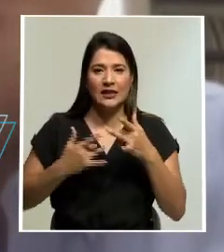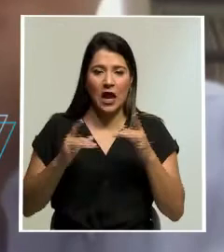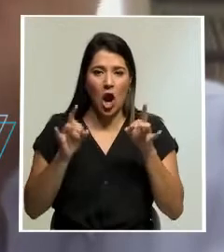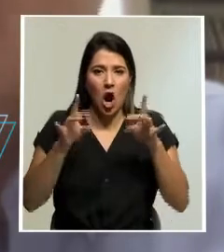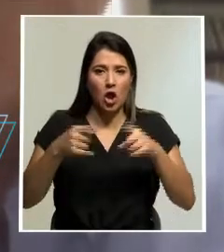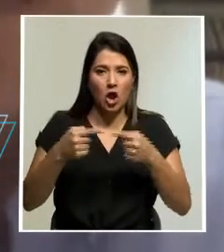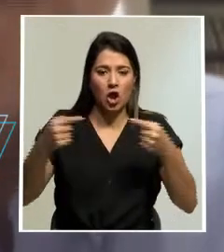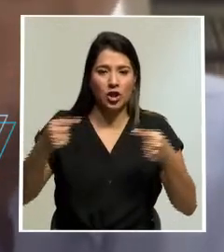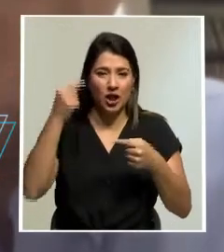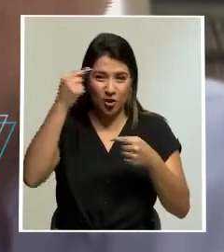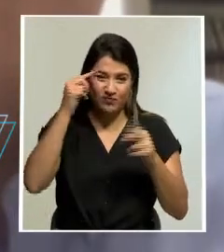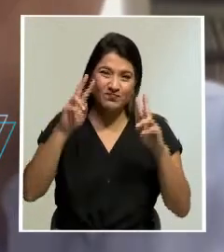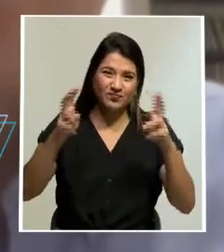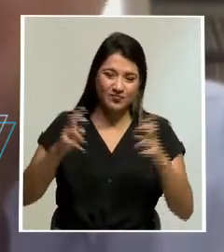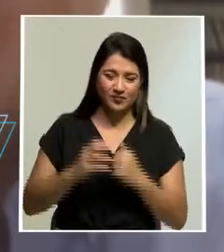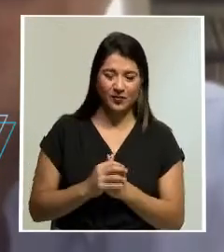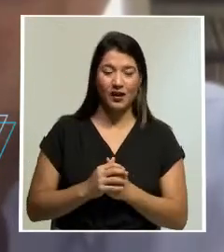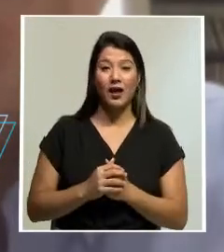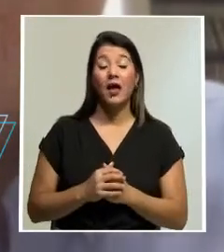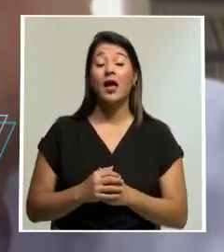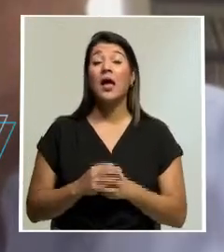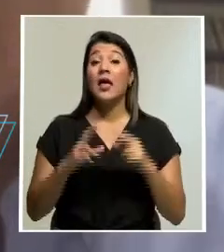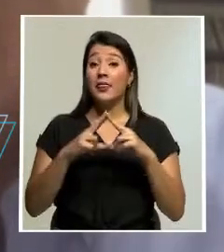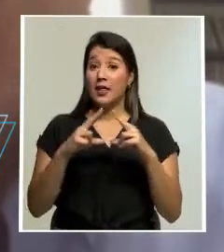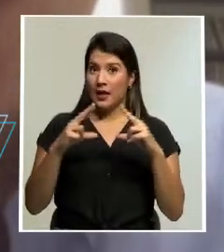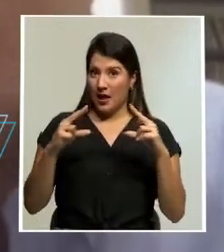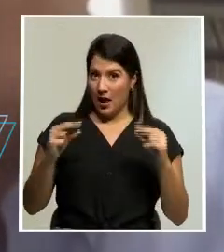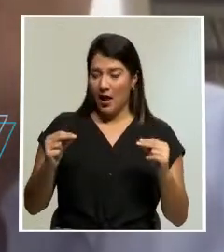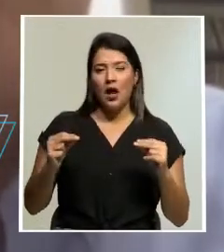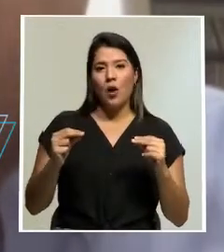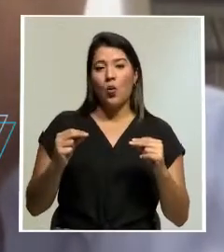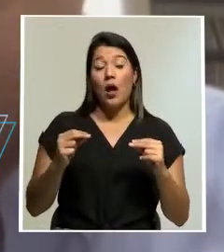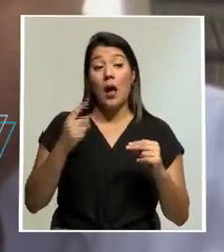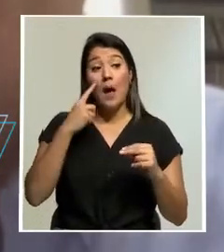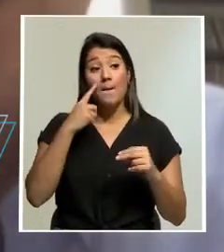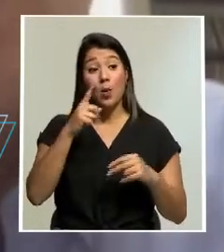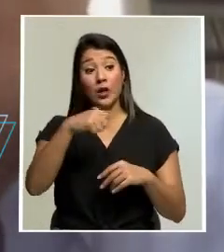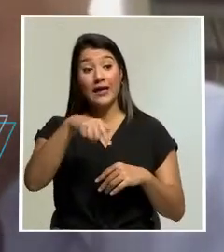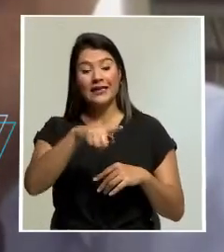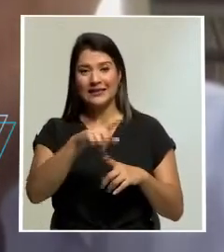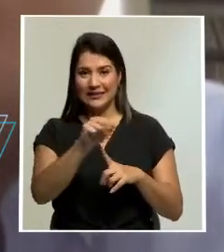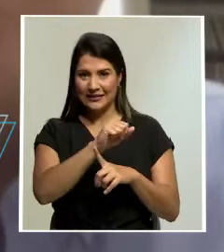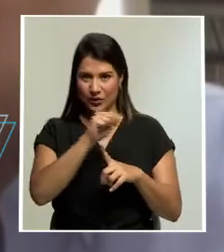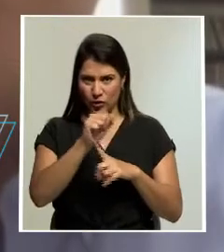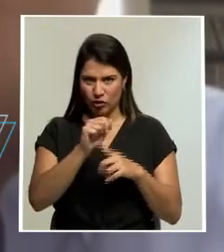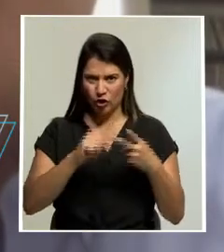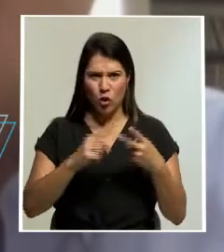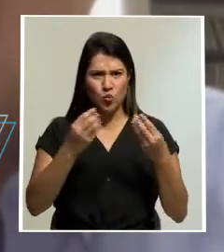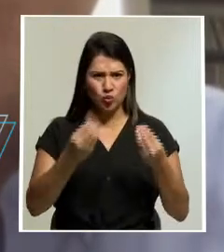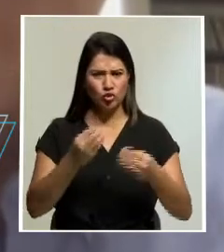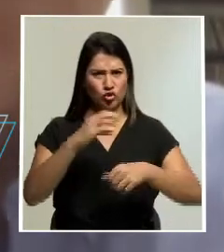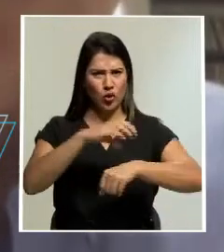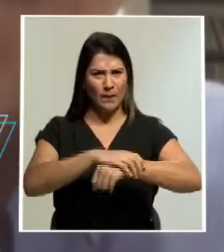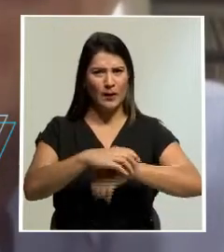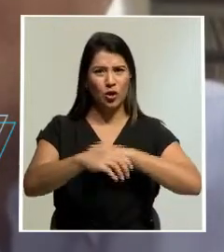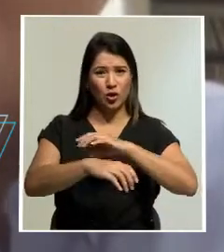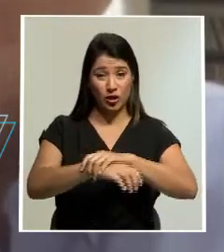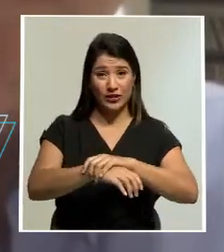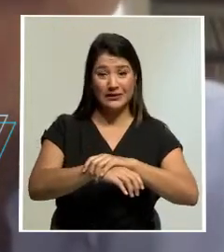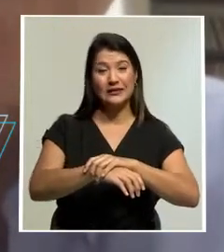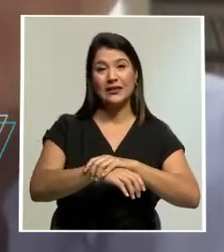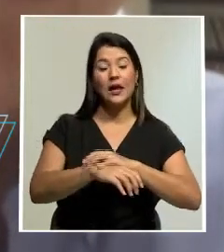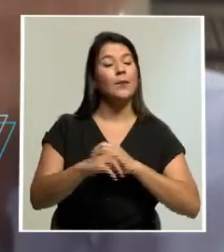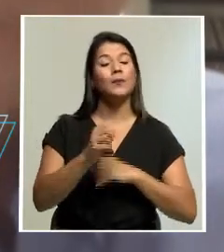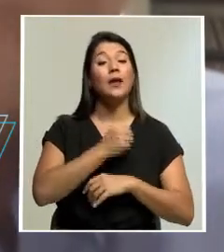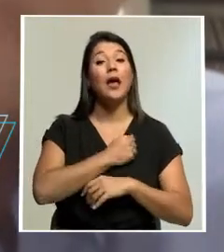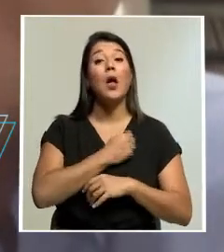en Nicaragua, a pesar de estas situaciones y a pesar de muchos periodistas que están en el exilio, yo mismo estuve exiliado en Costa Rica 11